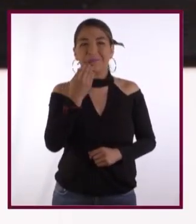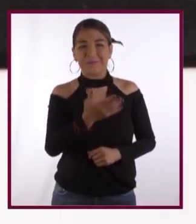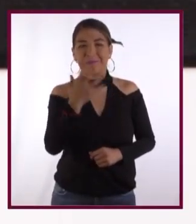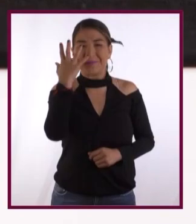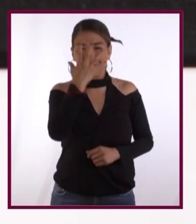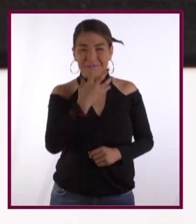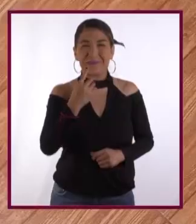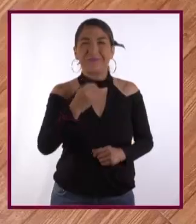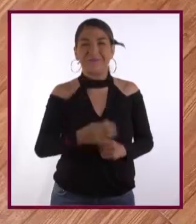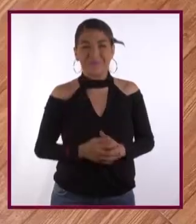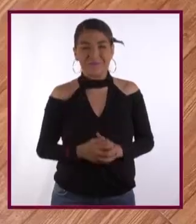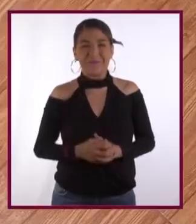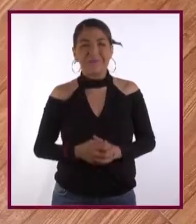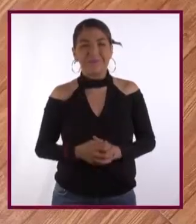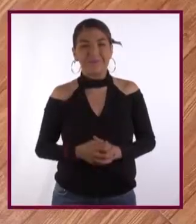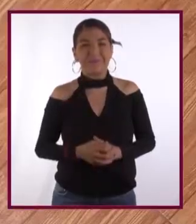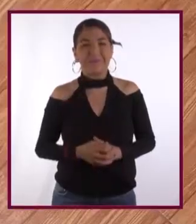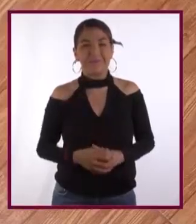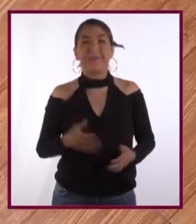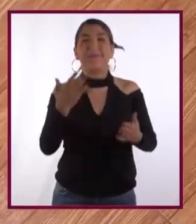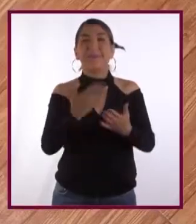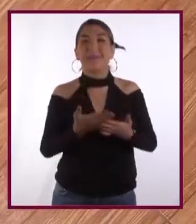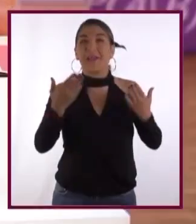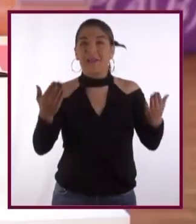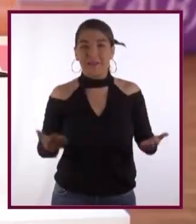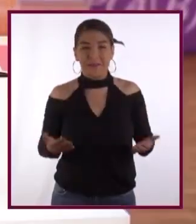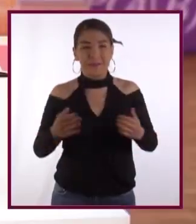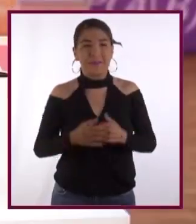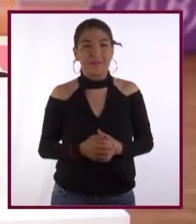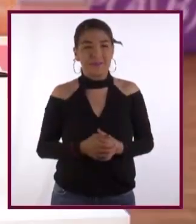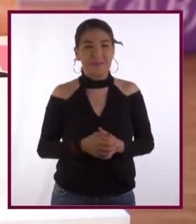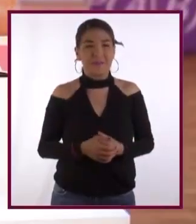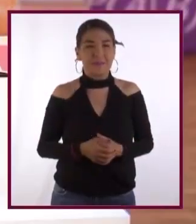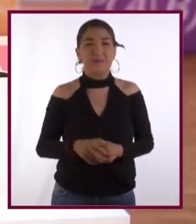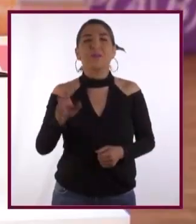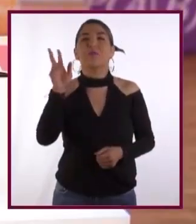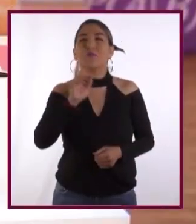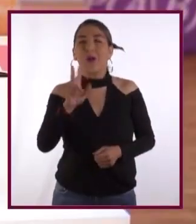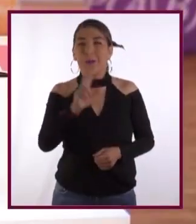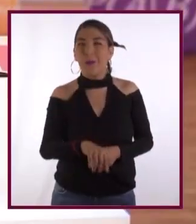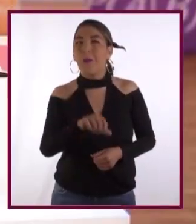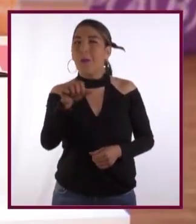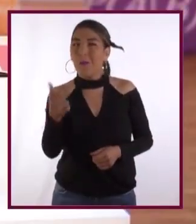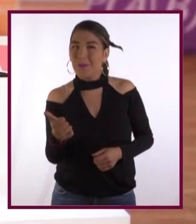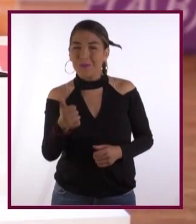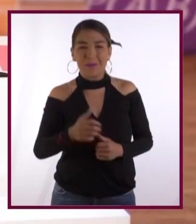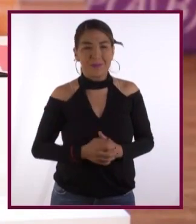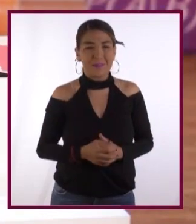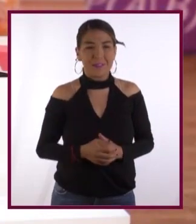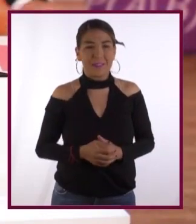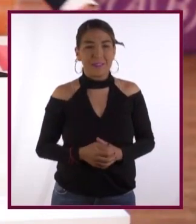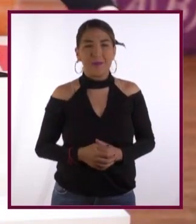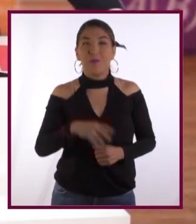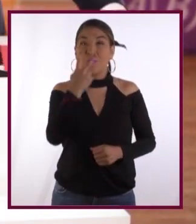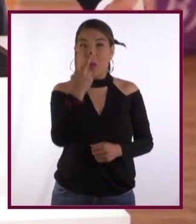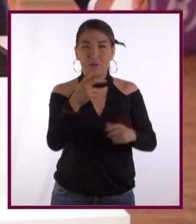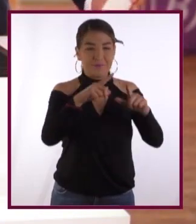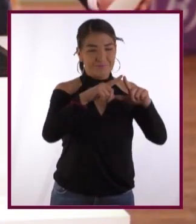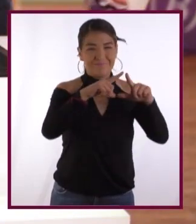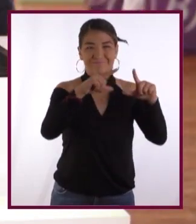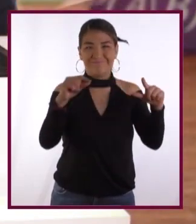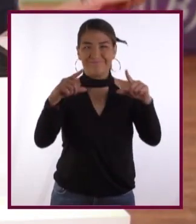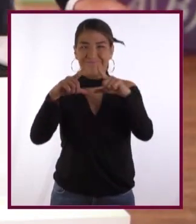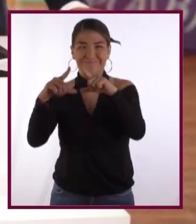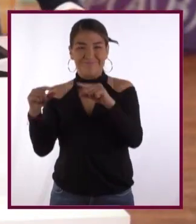Muy lindo, muy lindo. perfecto. Ahora vamos a experimentar. A ver, tomemos